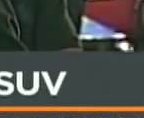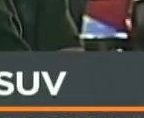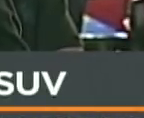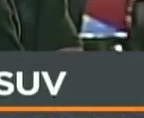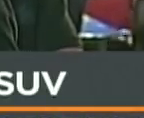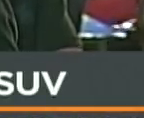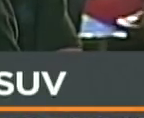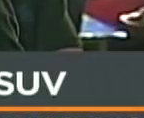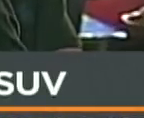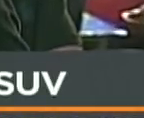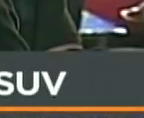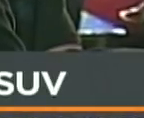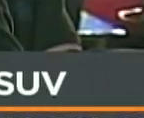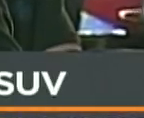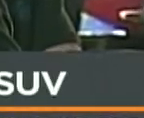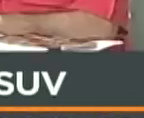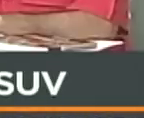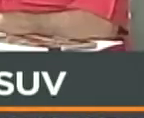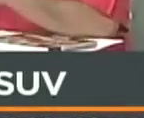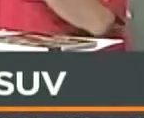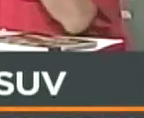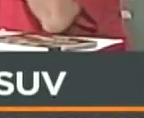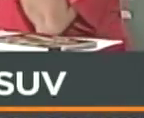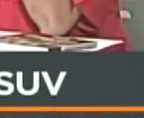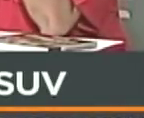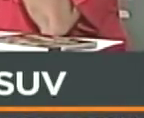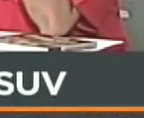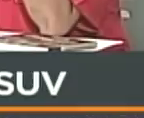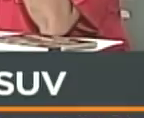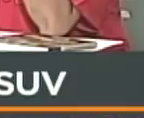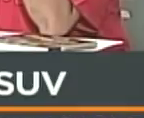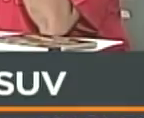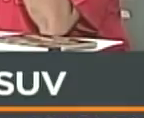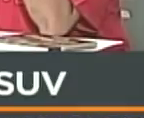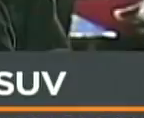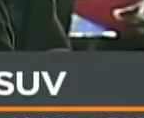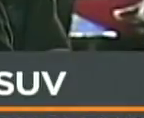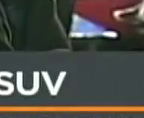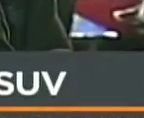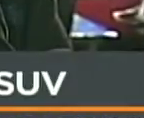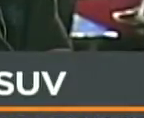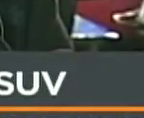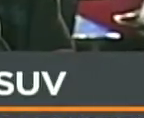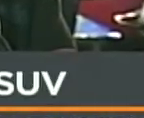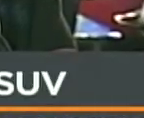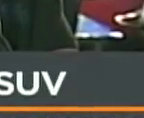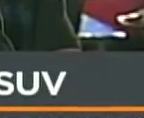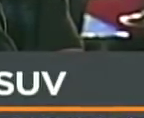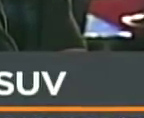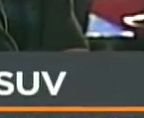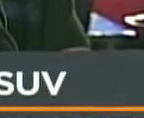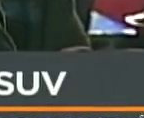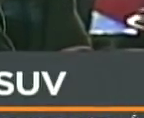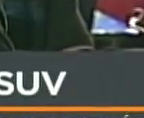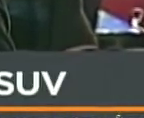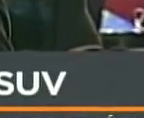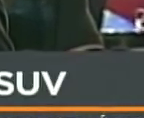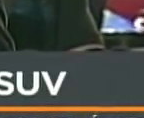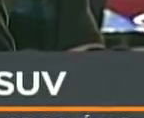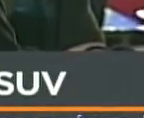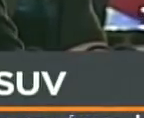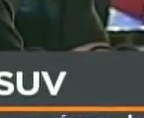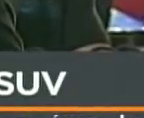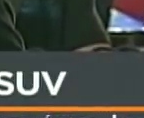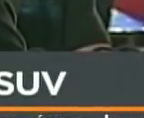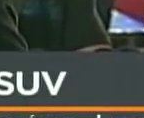Sin embargo, de cara a la construcción del Plan de la Patria 2019-2025, nos encontramos con